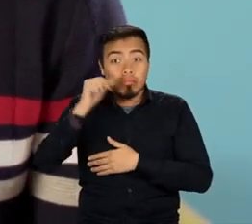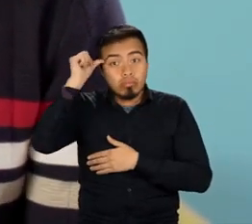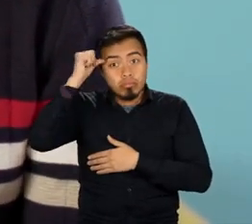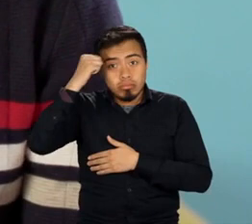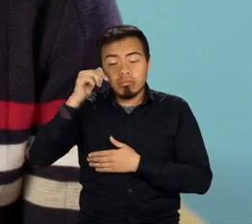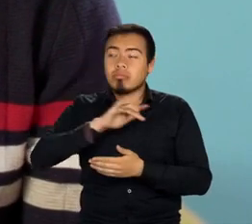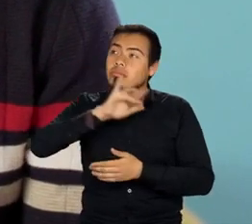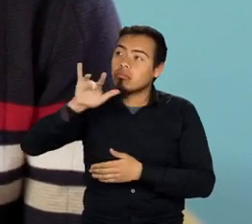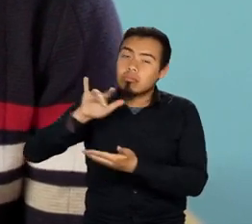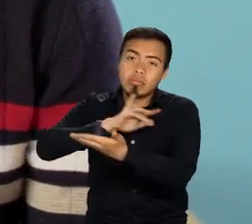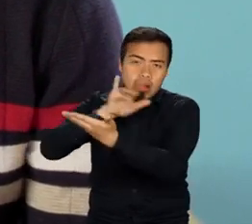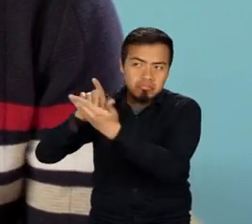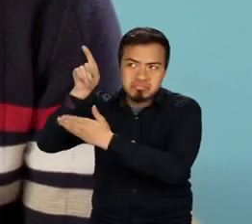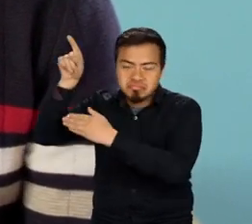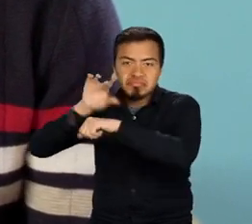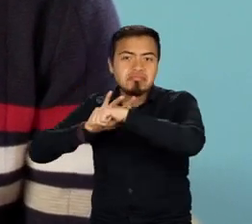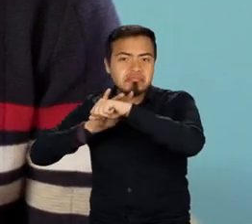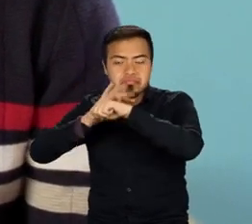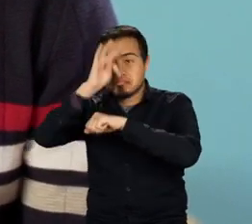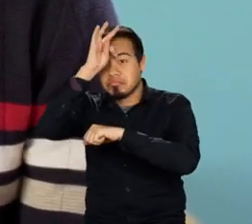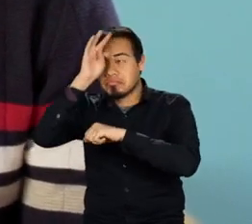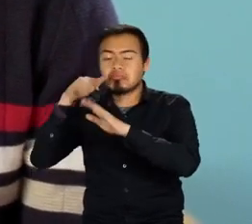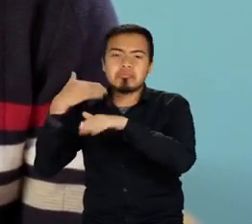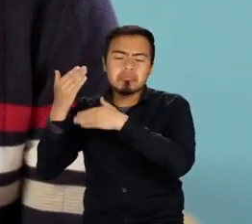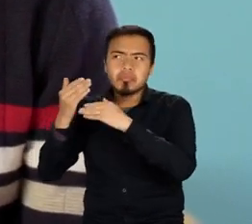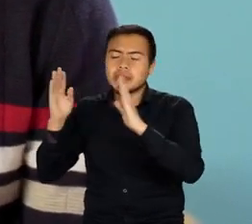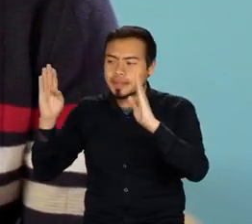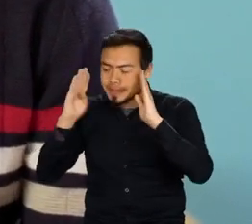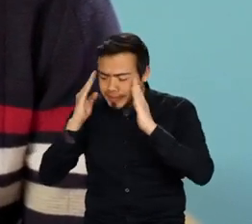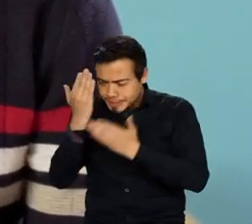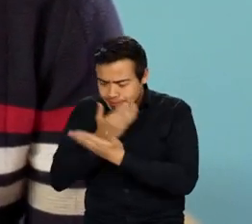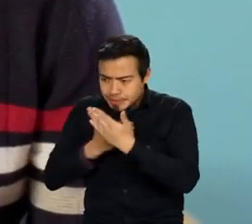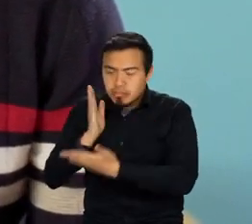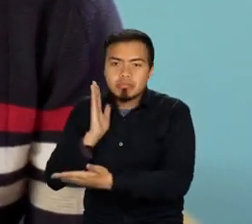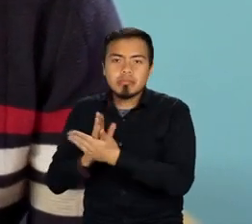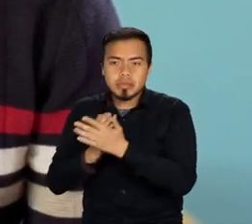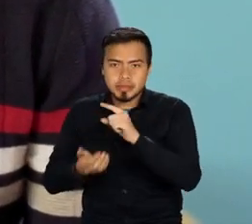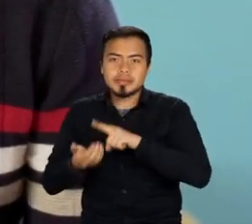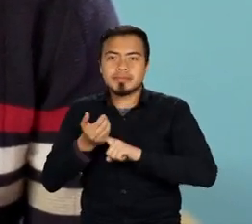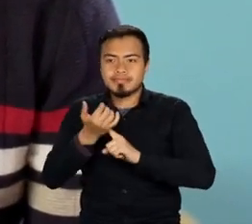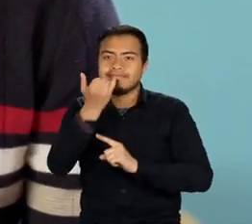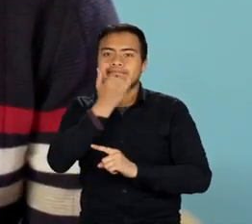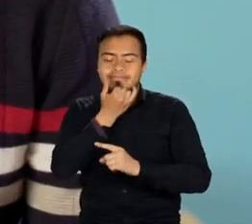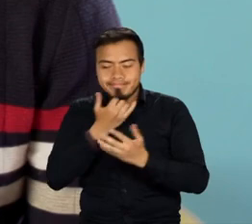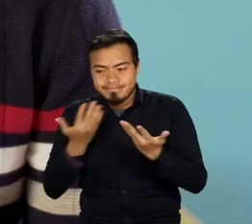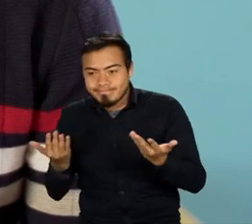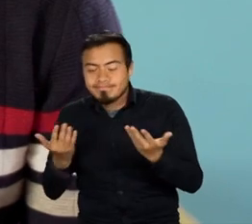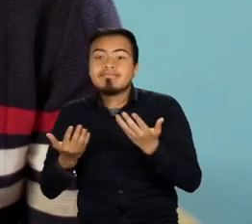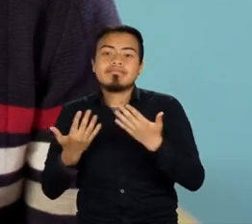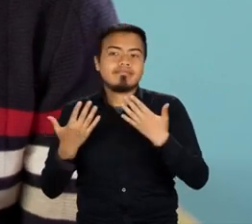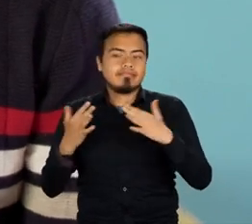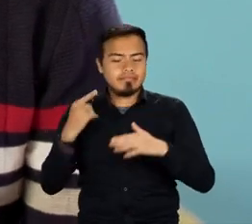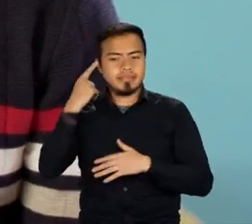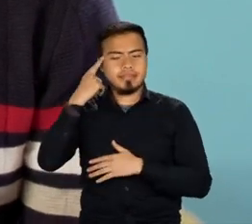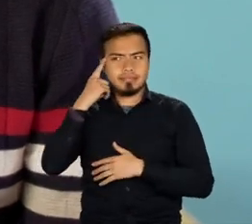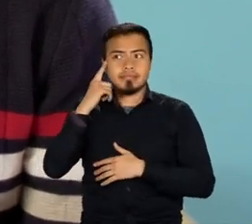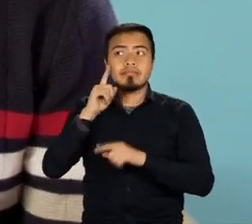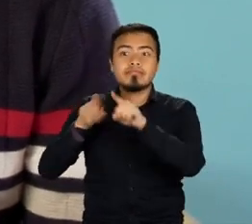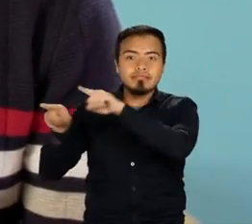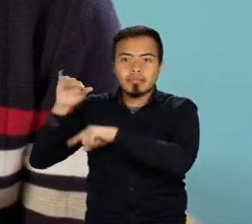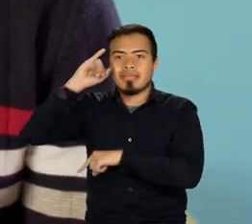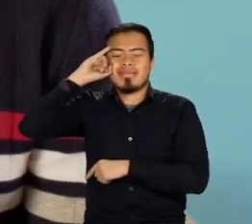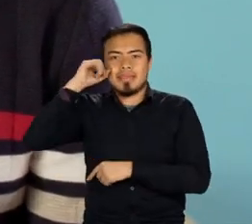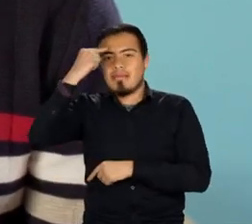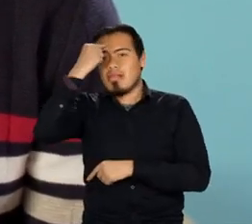que me bajaron al hospital, los laboratorios salieron mal y de ahí empezó. Ahí ya tenían sospechas de